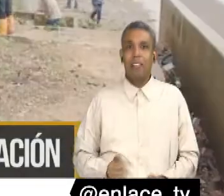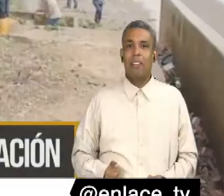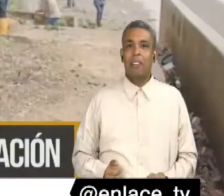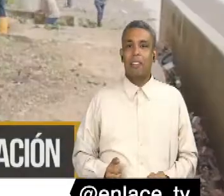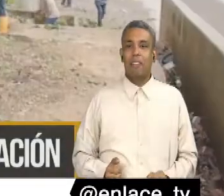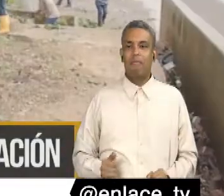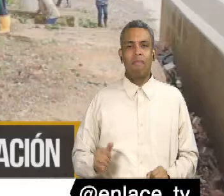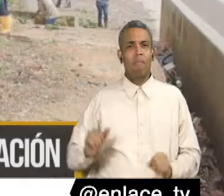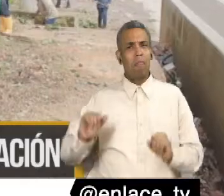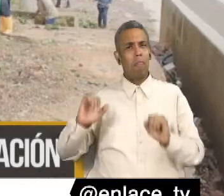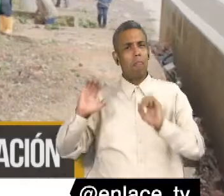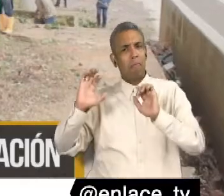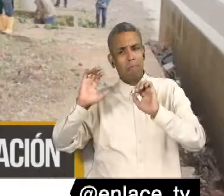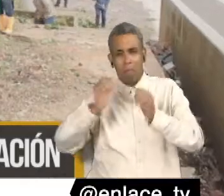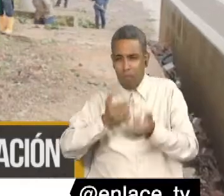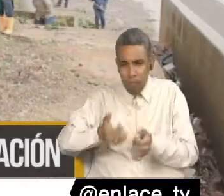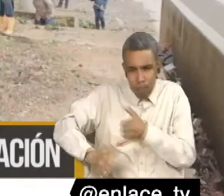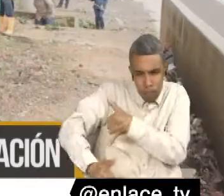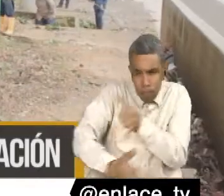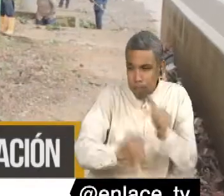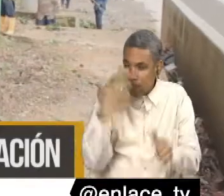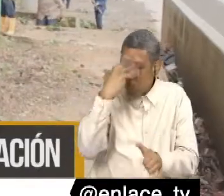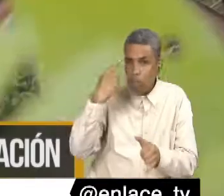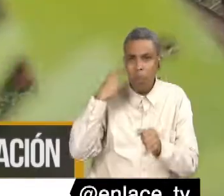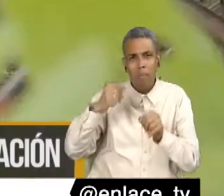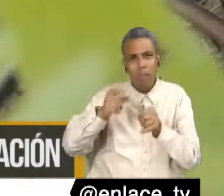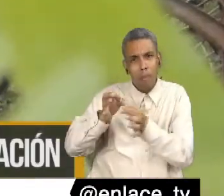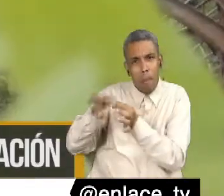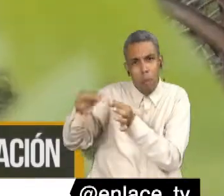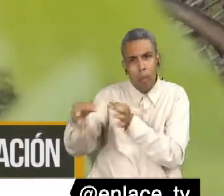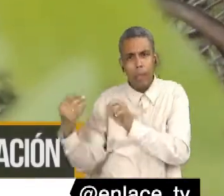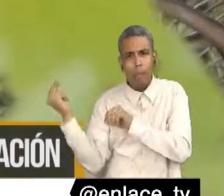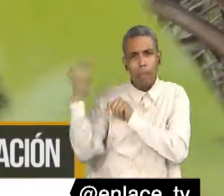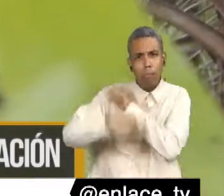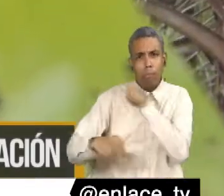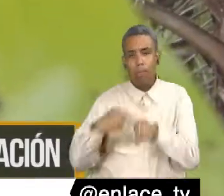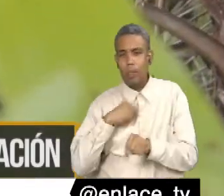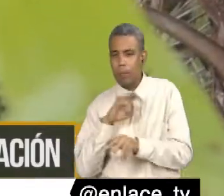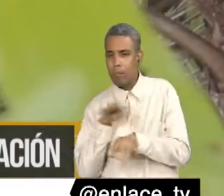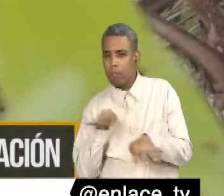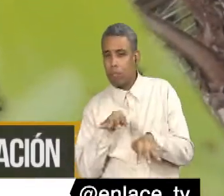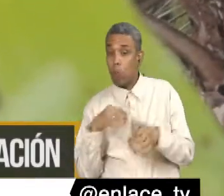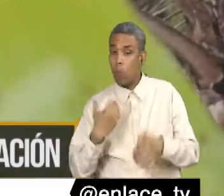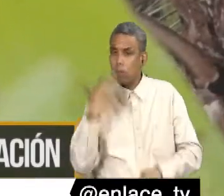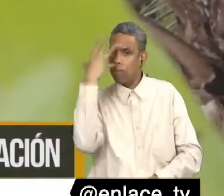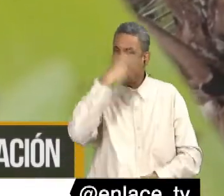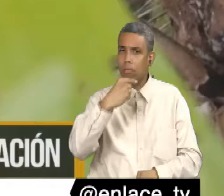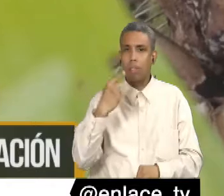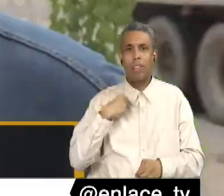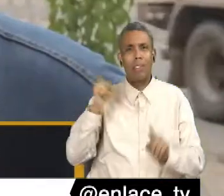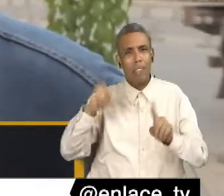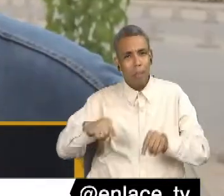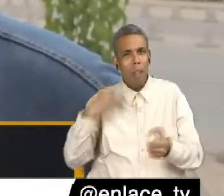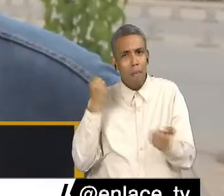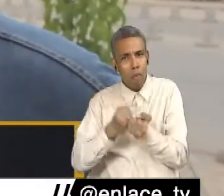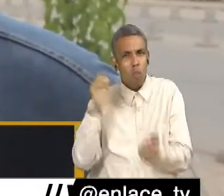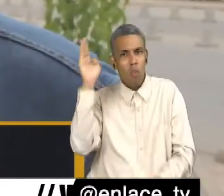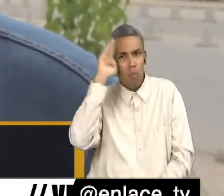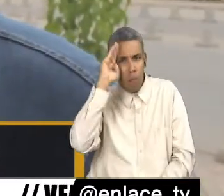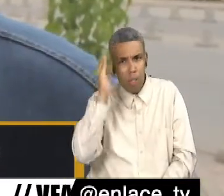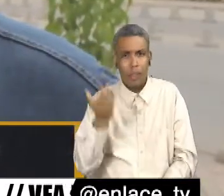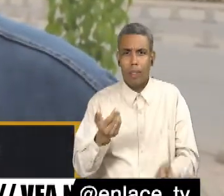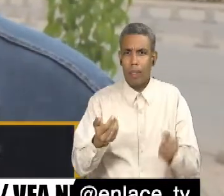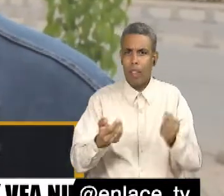también. La Policía Nacional y el Ejército también participaron de la jornada de recuperación de esta zona de la Comuna 1. Está en cabeza